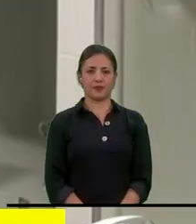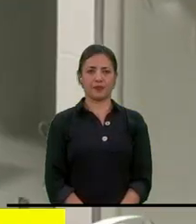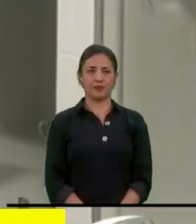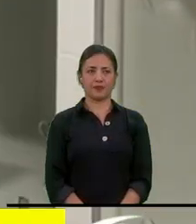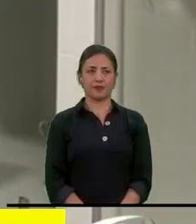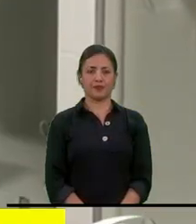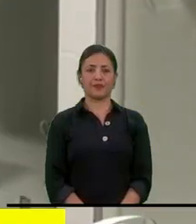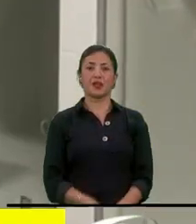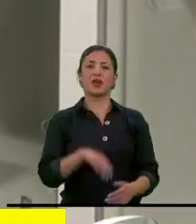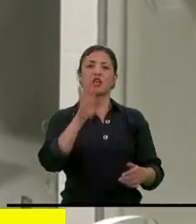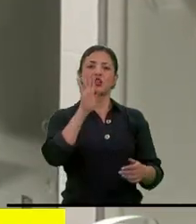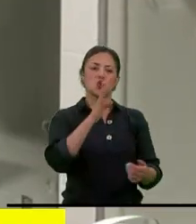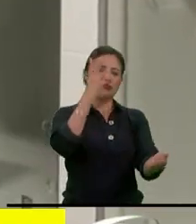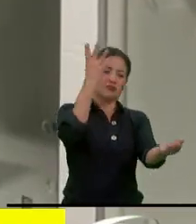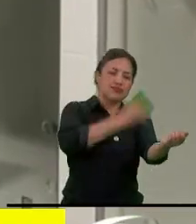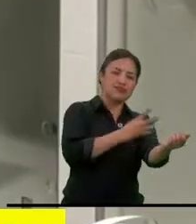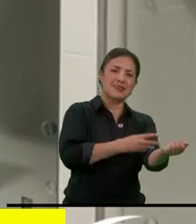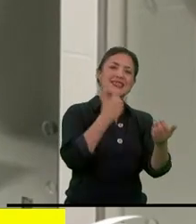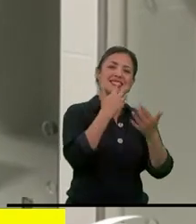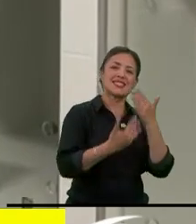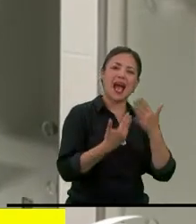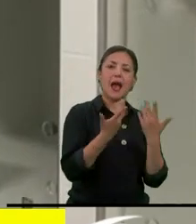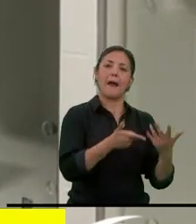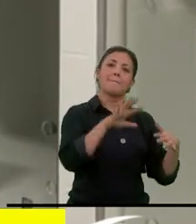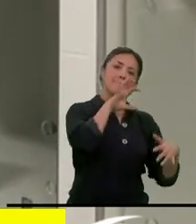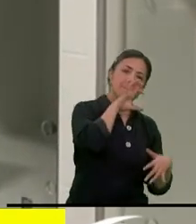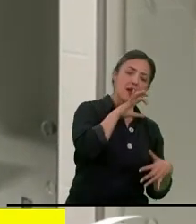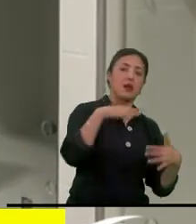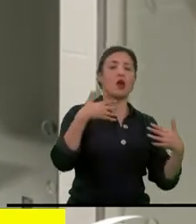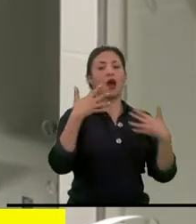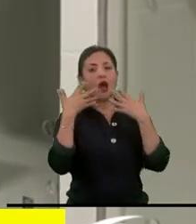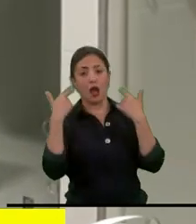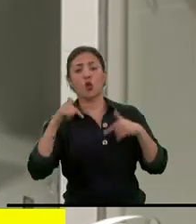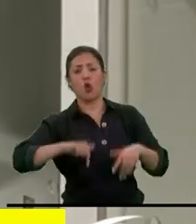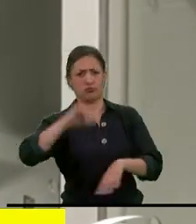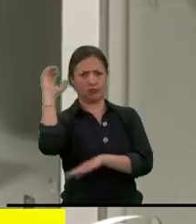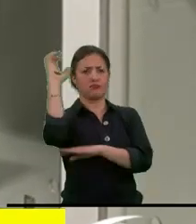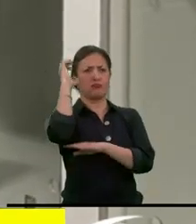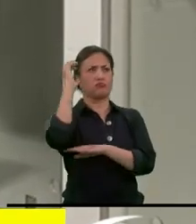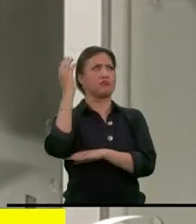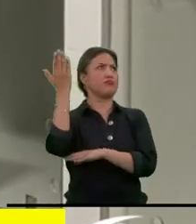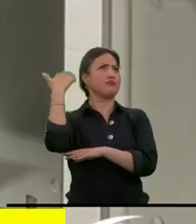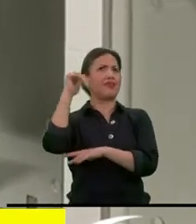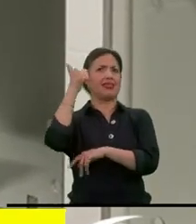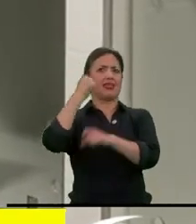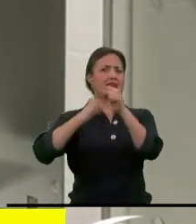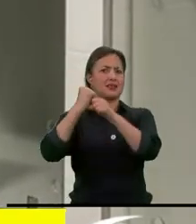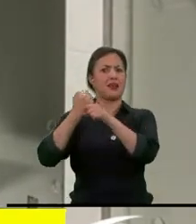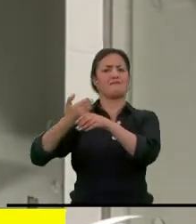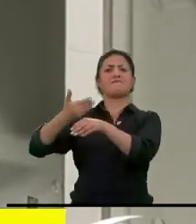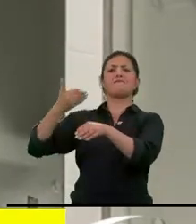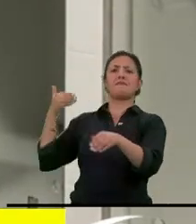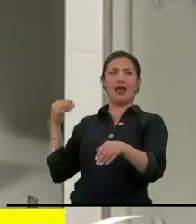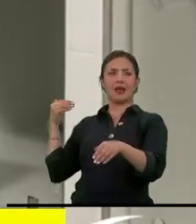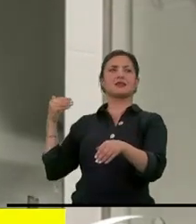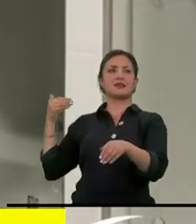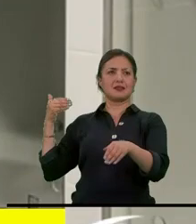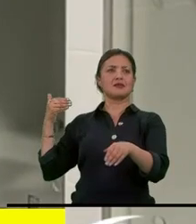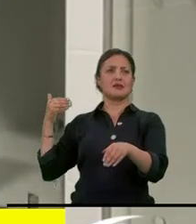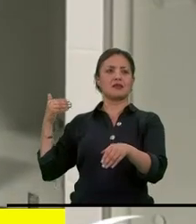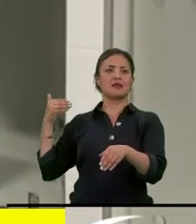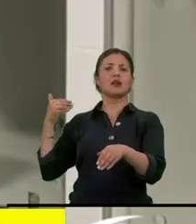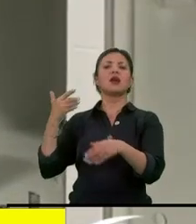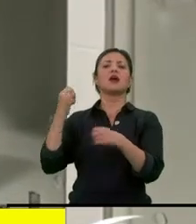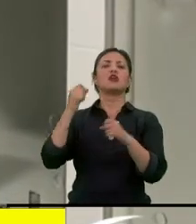Las transfusiones para perros y gatos existen en Colombia hace más de 10 años. Los pioneros de esto están